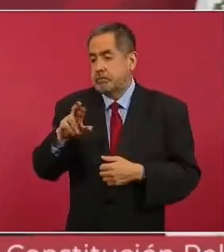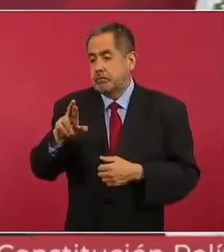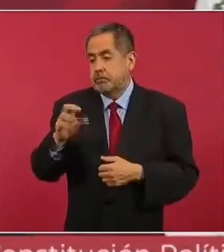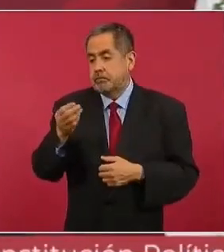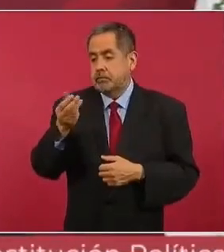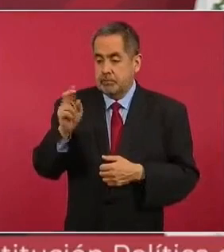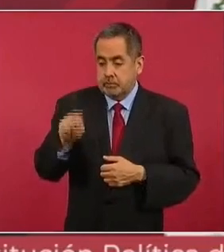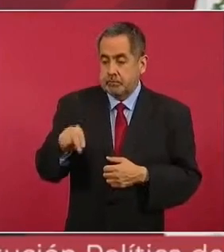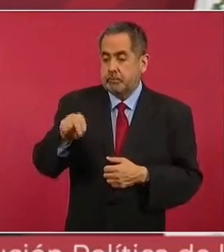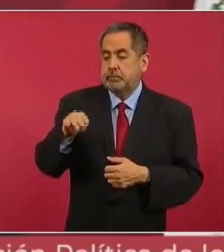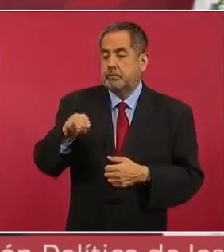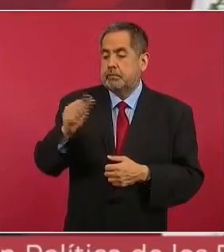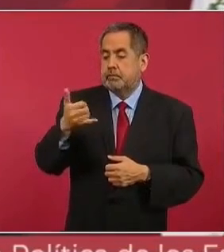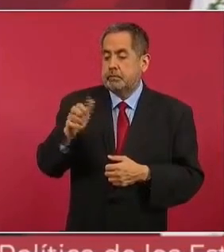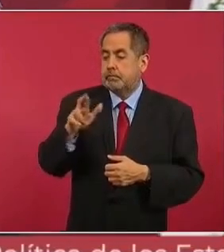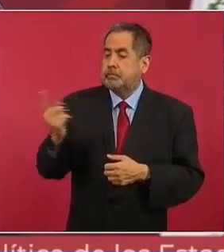efecto